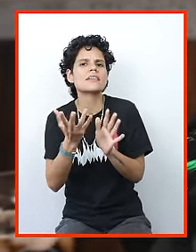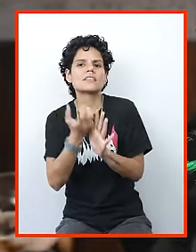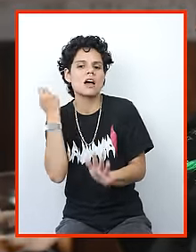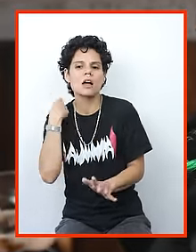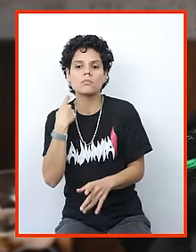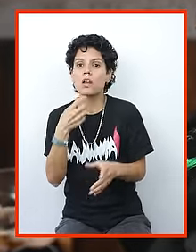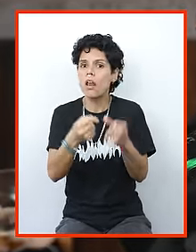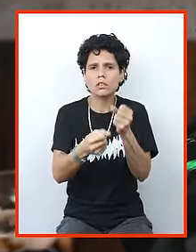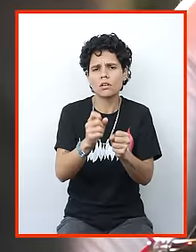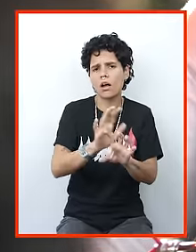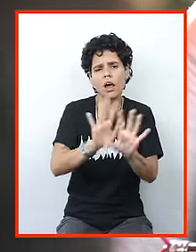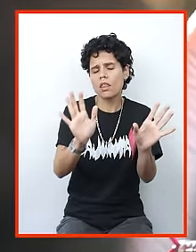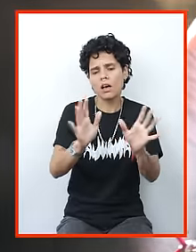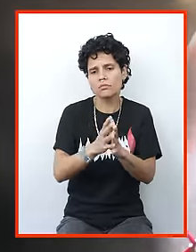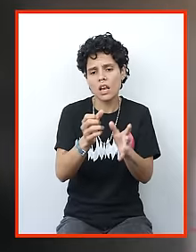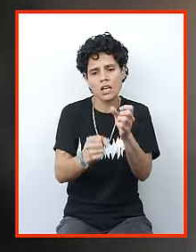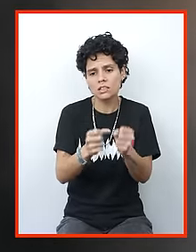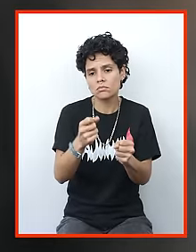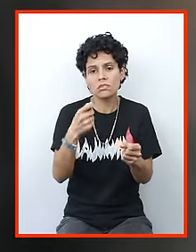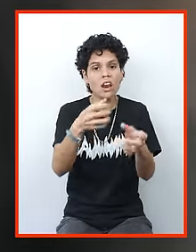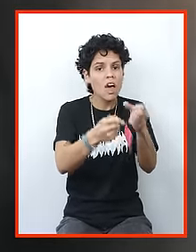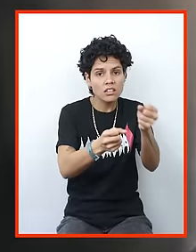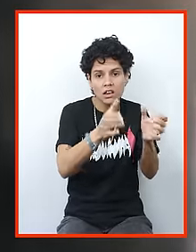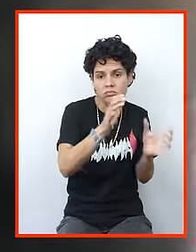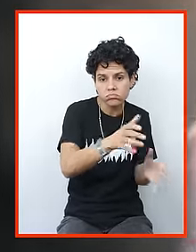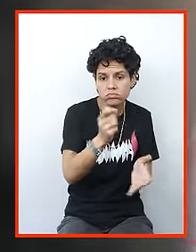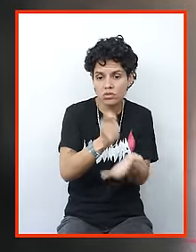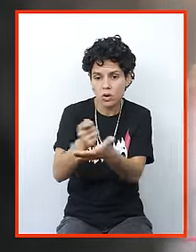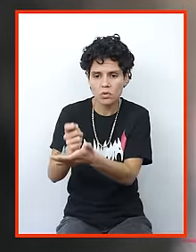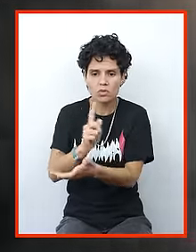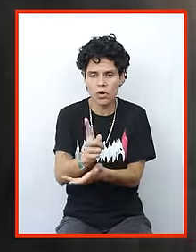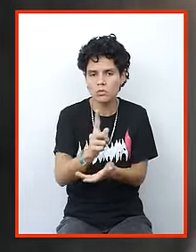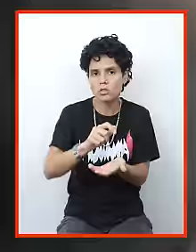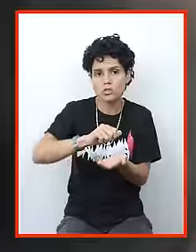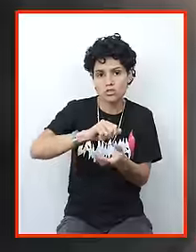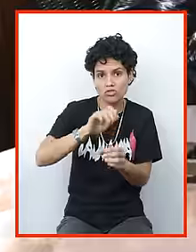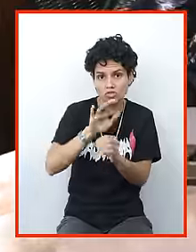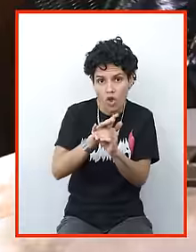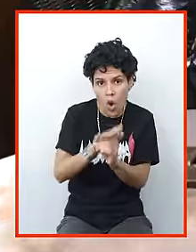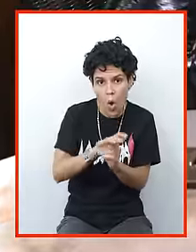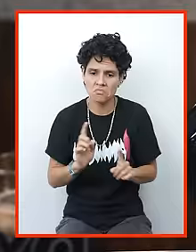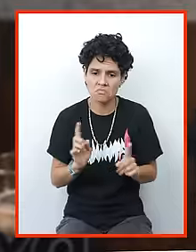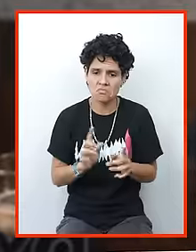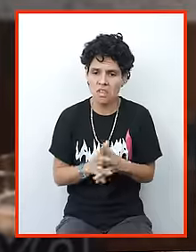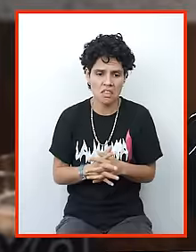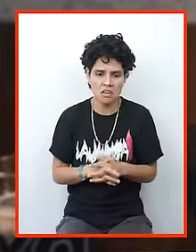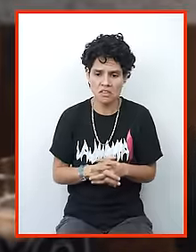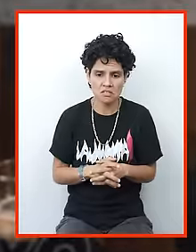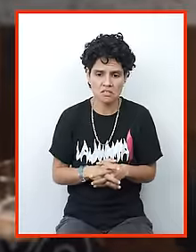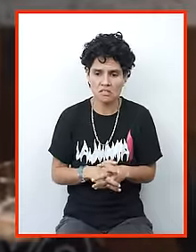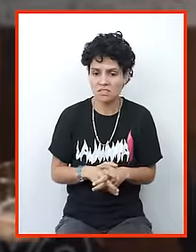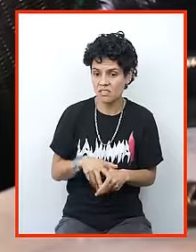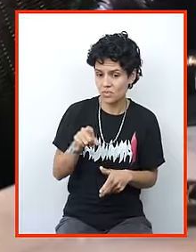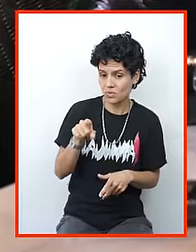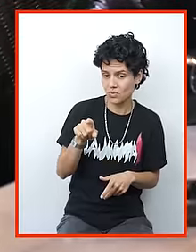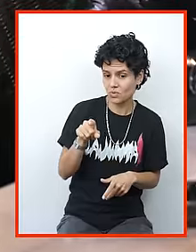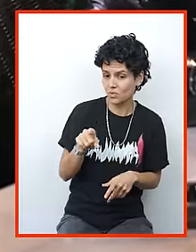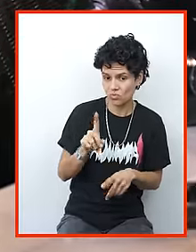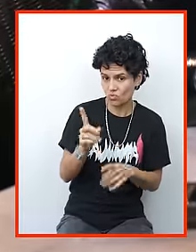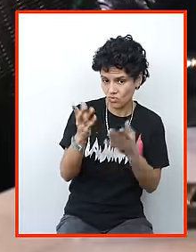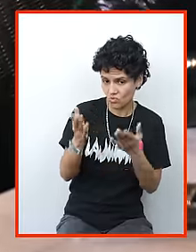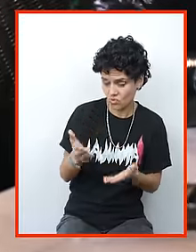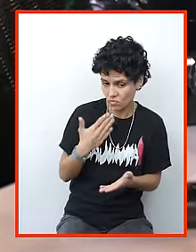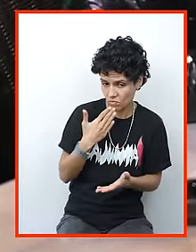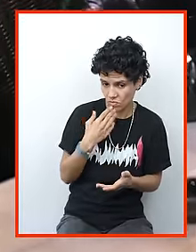el chocolate, nada con leche. No, no tomo leche, no compro leche, no. ¿Y yogur? No, tampoco. ¿Y tú eres vegana? No, tú